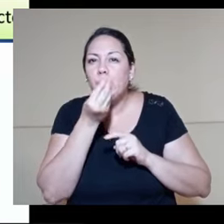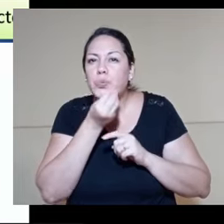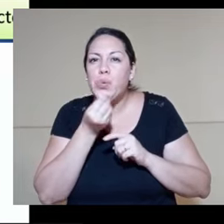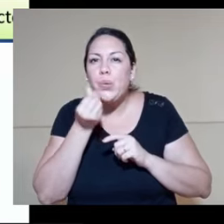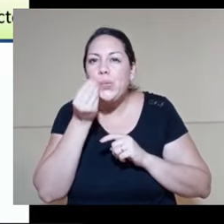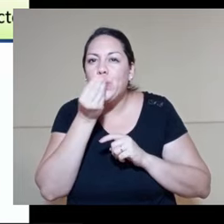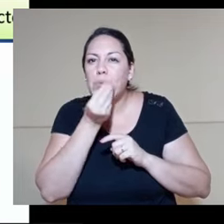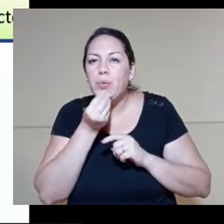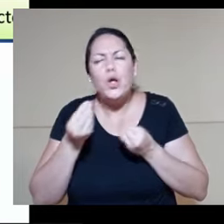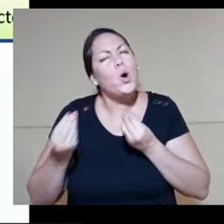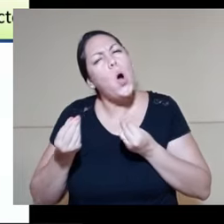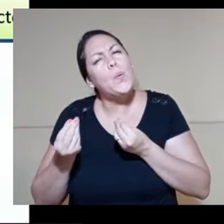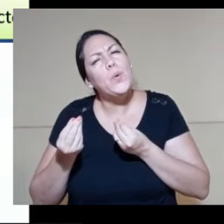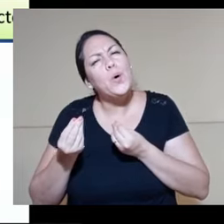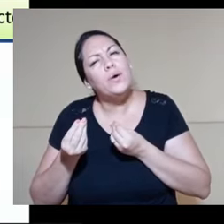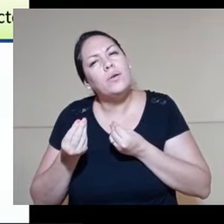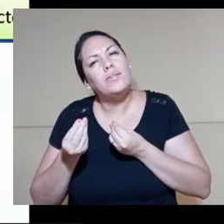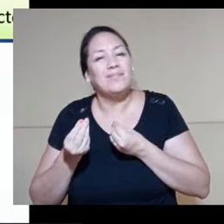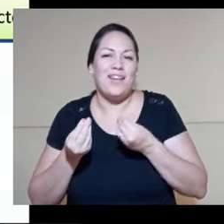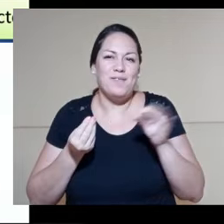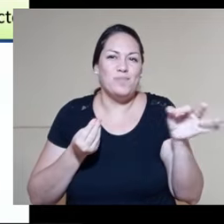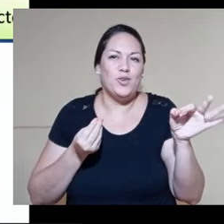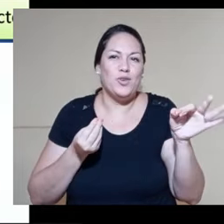lágrimas, o tengamos saliva.